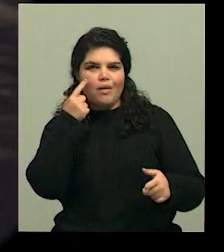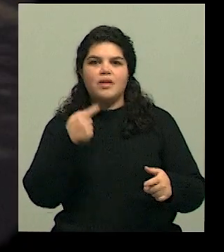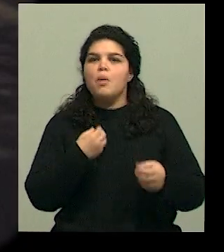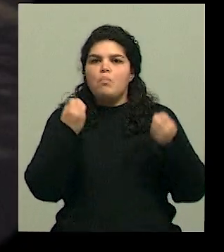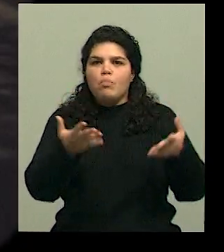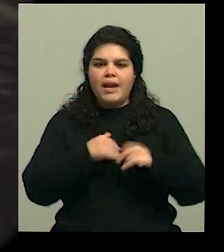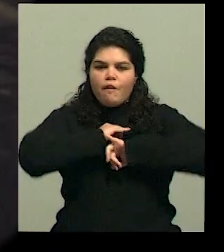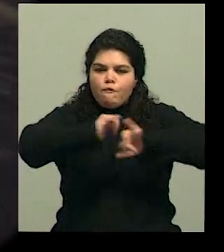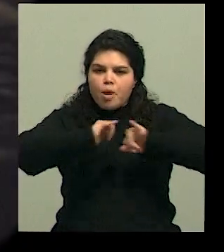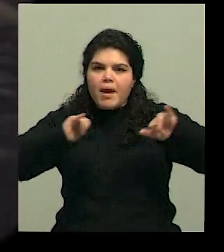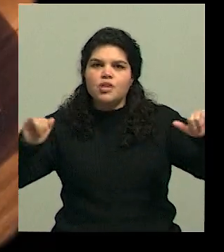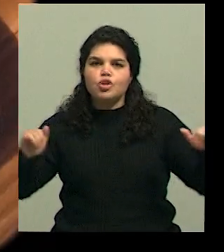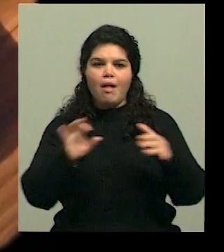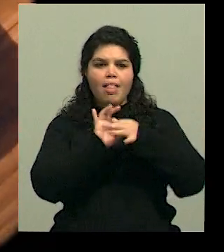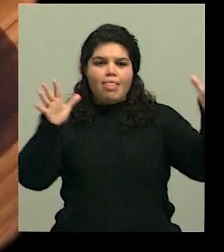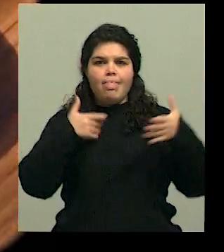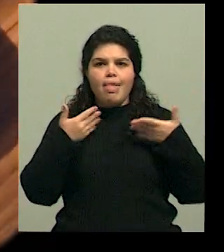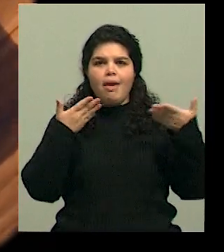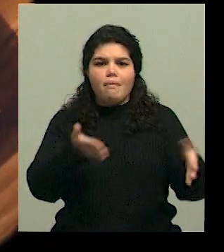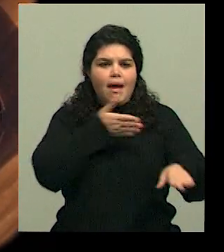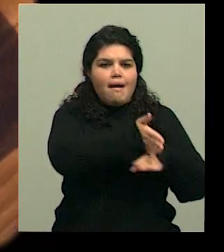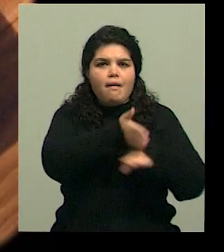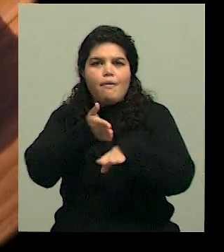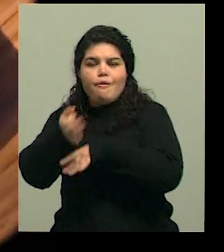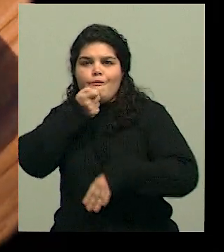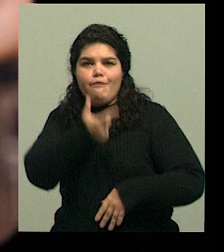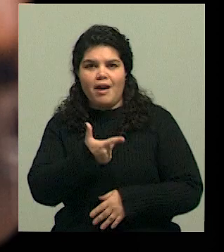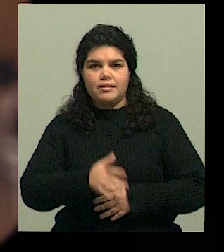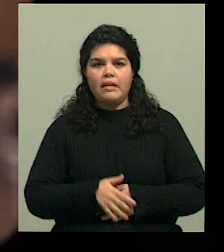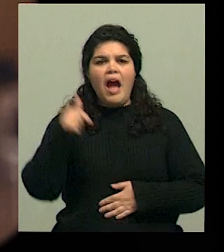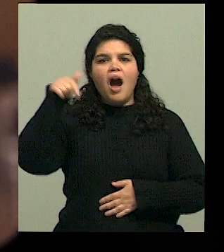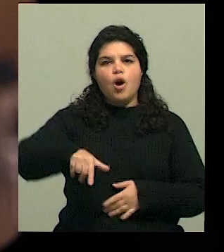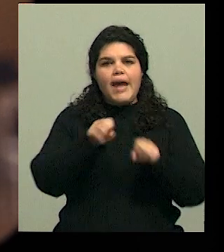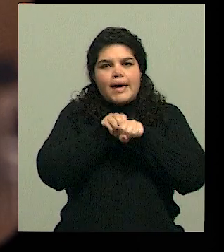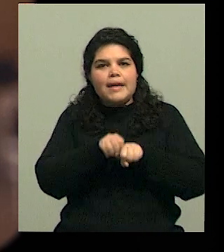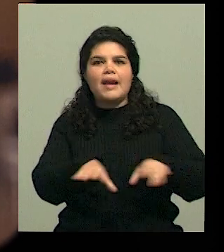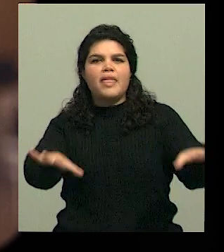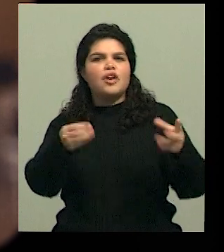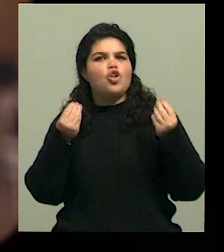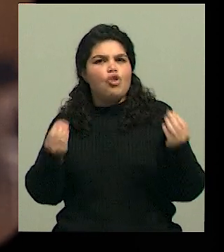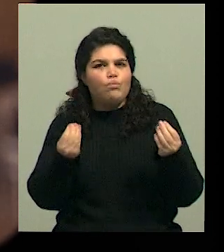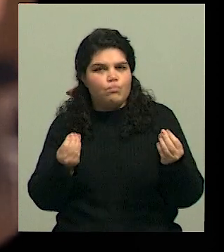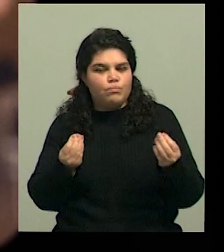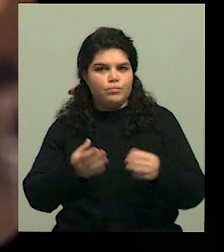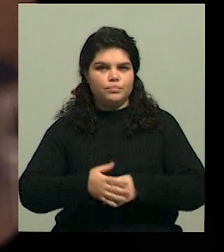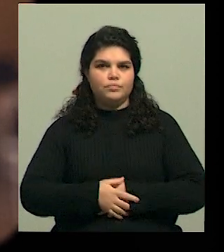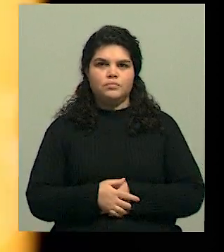ha democratizado. ¿Cuál es el rol que tienen hoy las redes sociales?